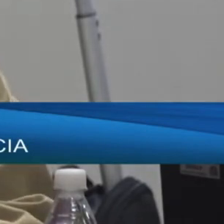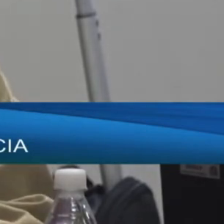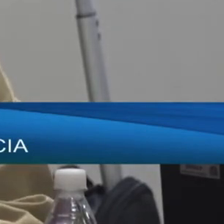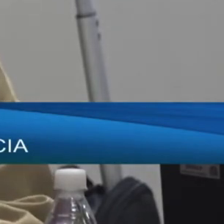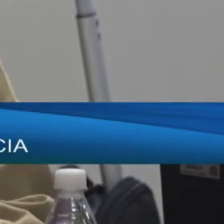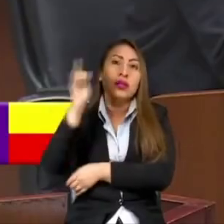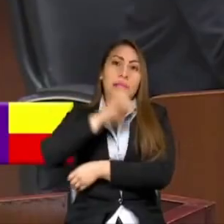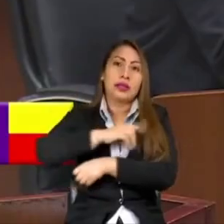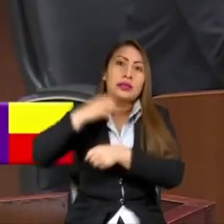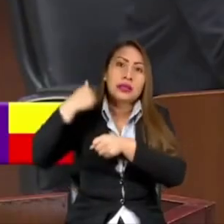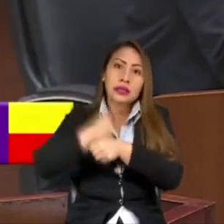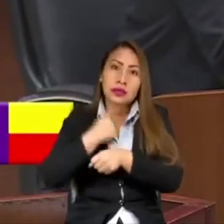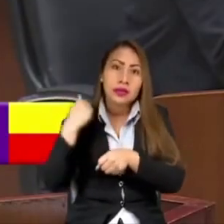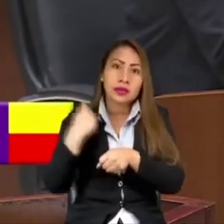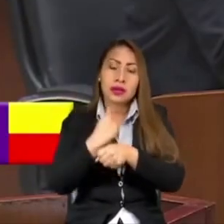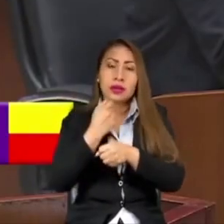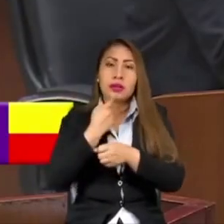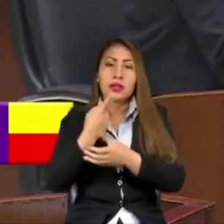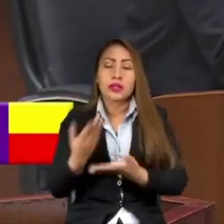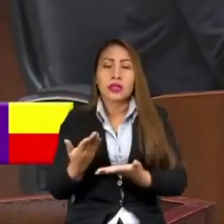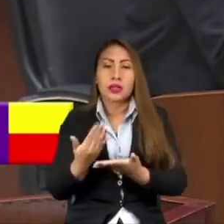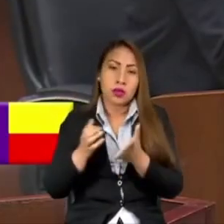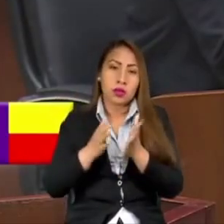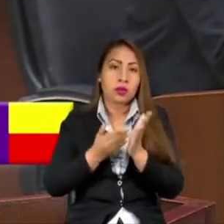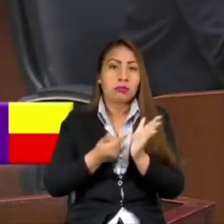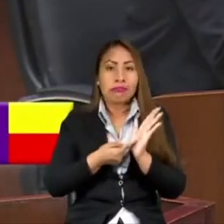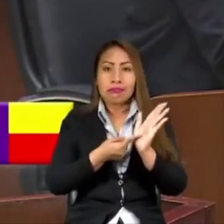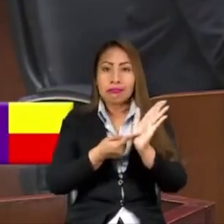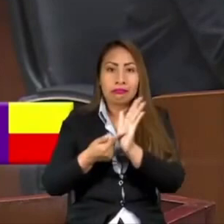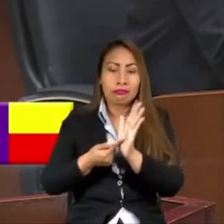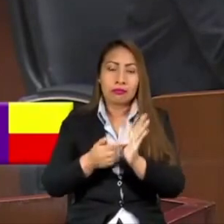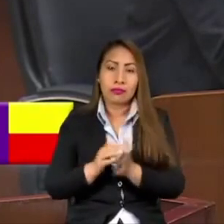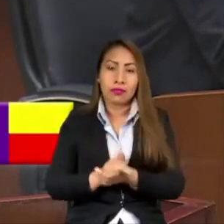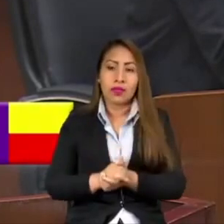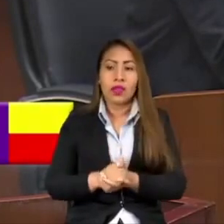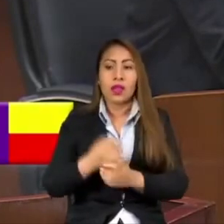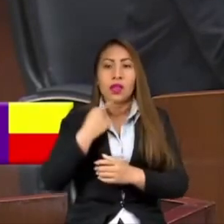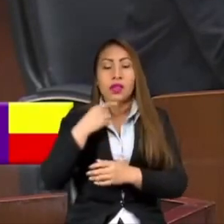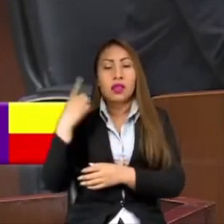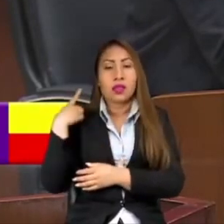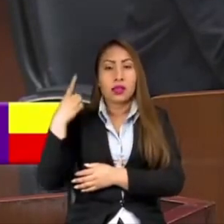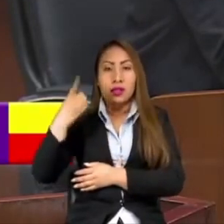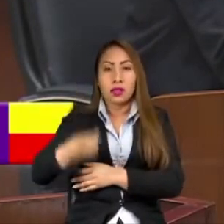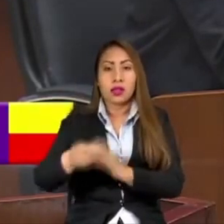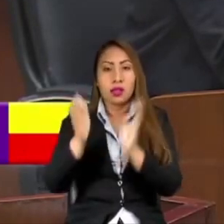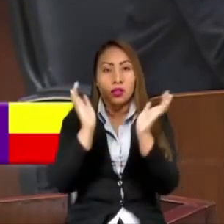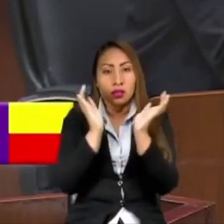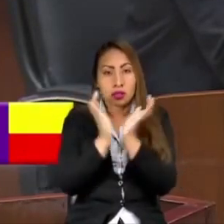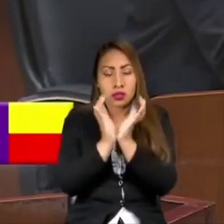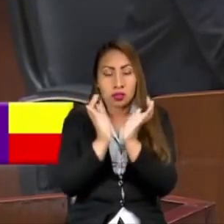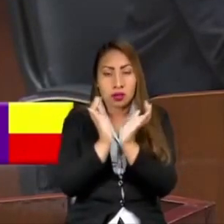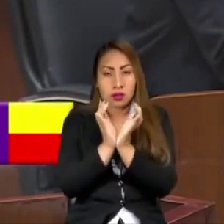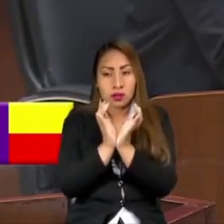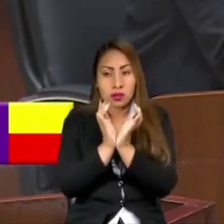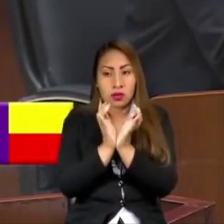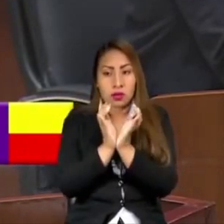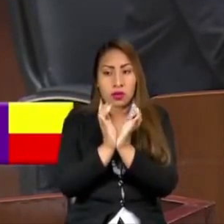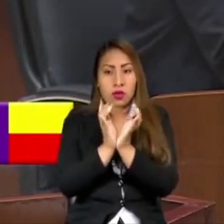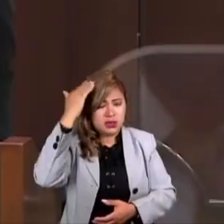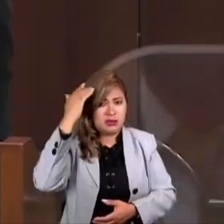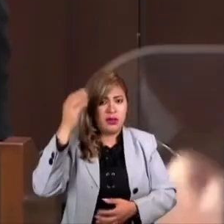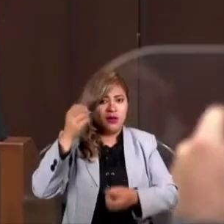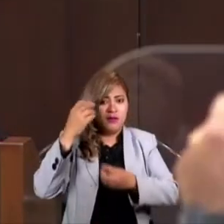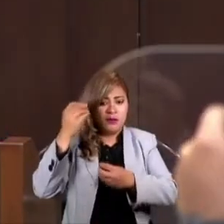los días, créanmelo. Quiero pedirle públicamente la renuncia al director de la Caja del Seguro Social por